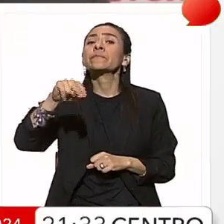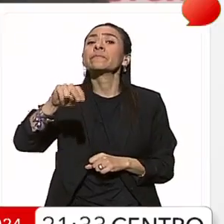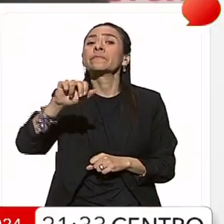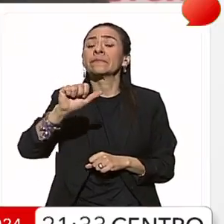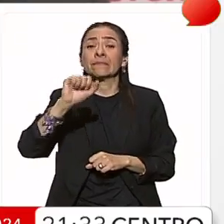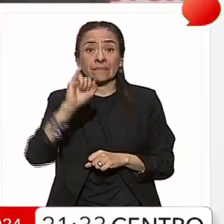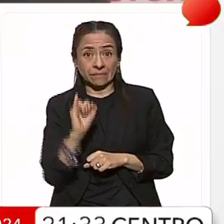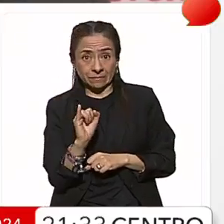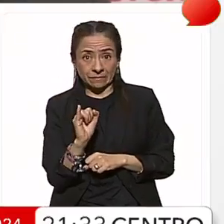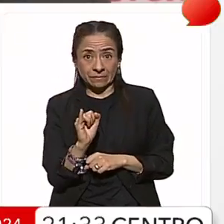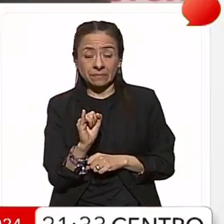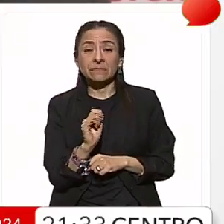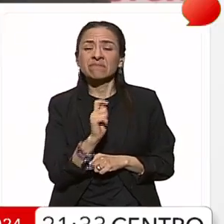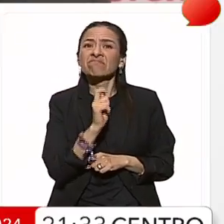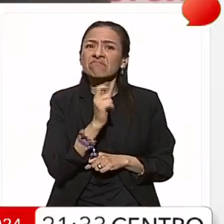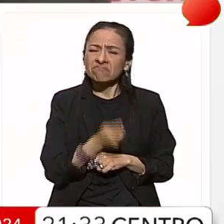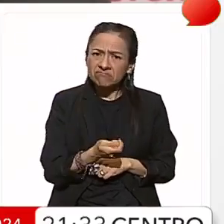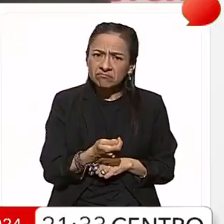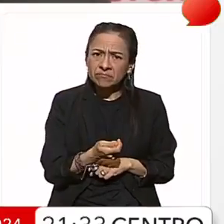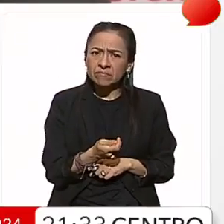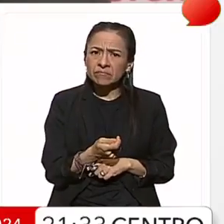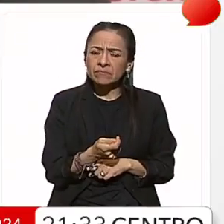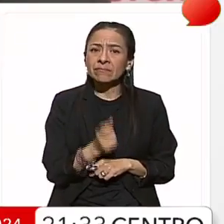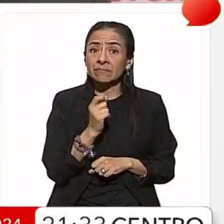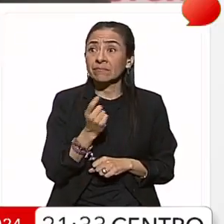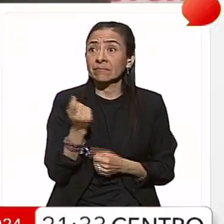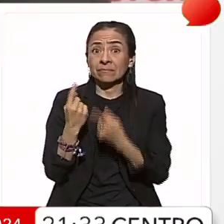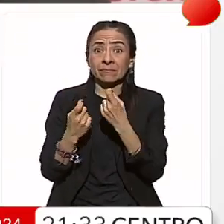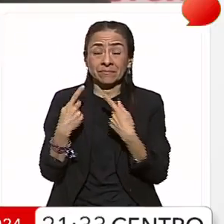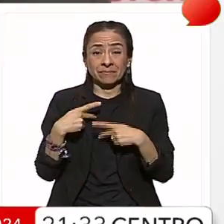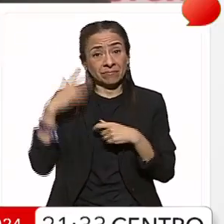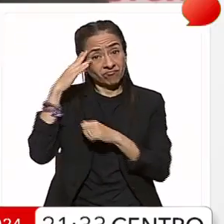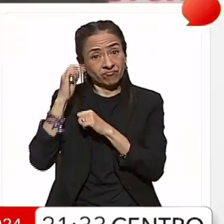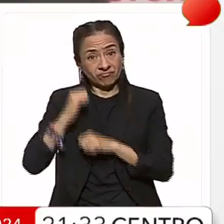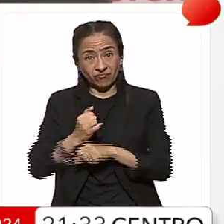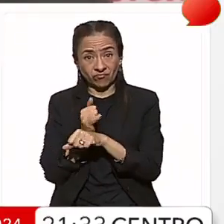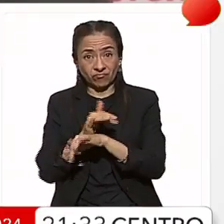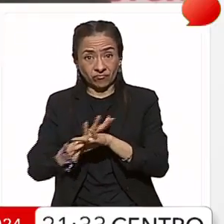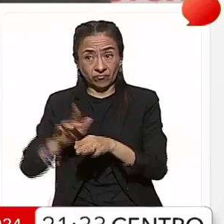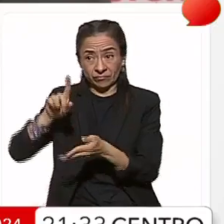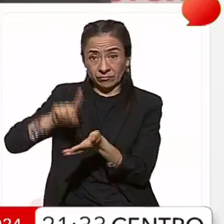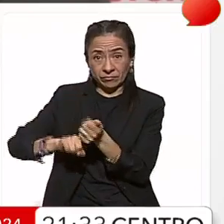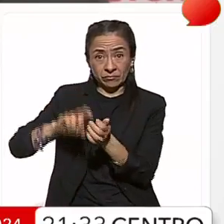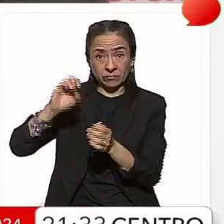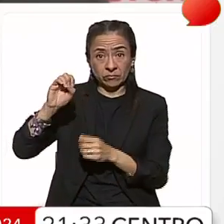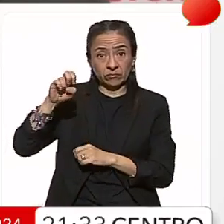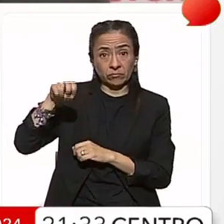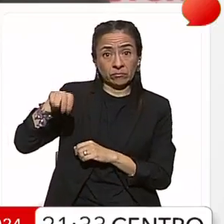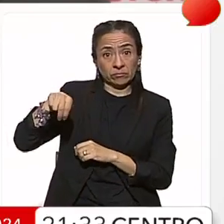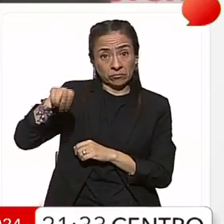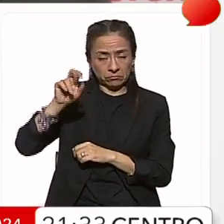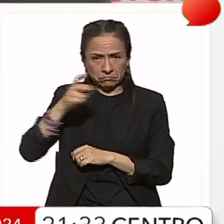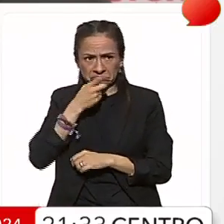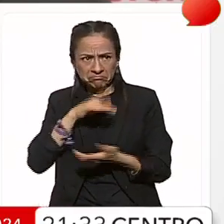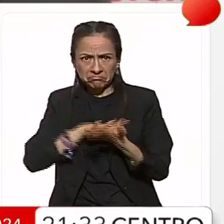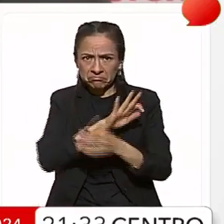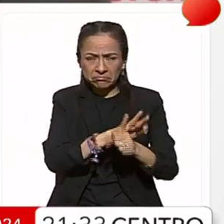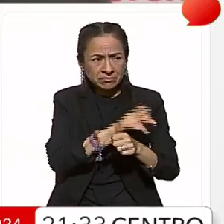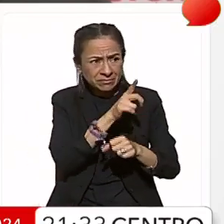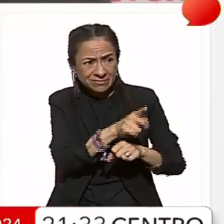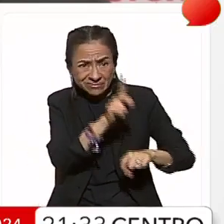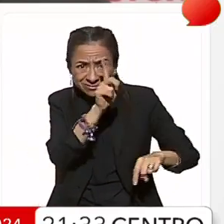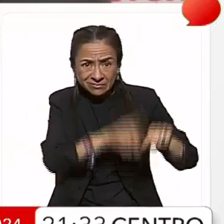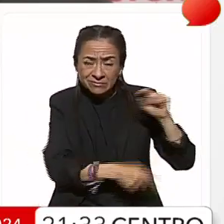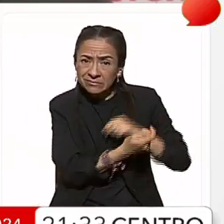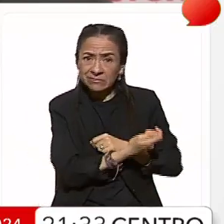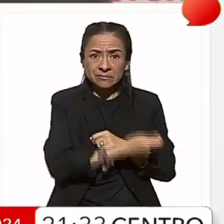defensa inclusive de relatores de la ONU que plantean o están señalando que con esta desaparición del instituto